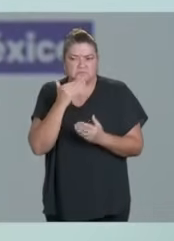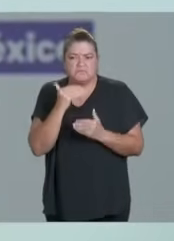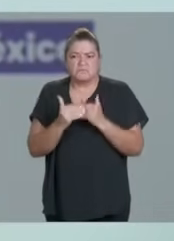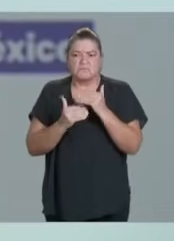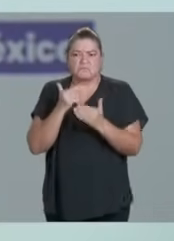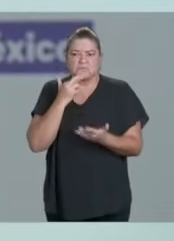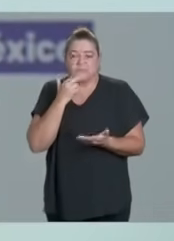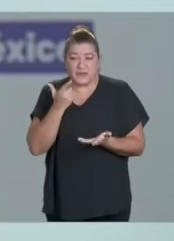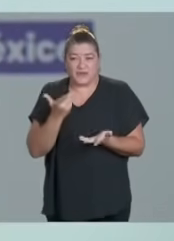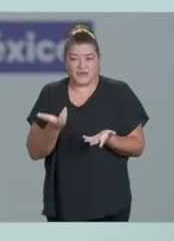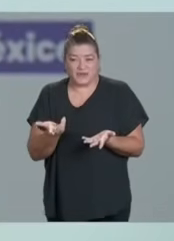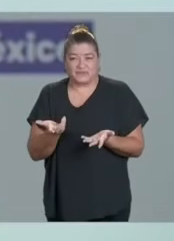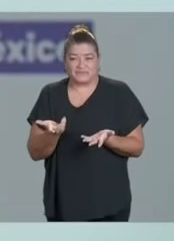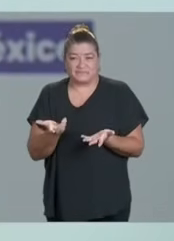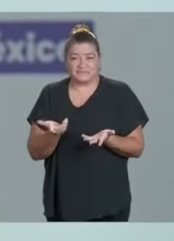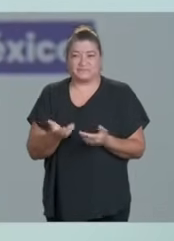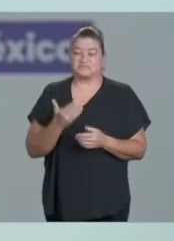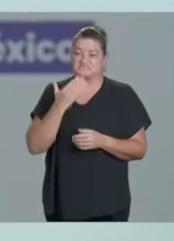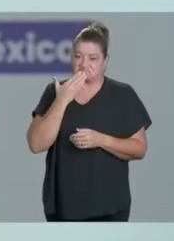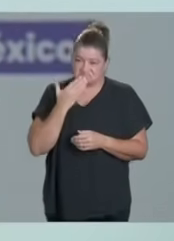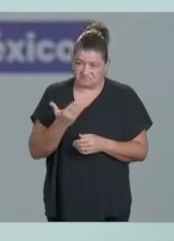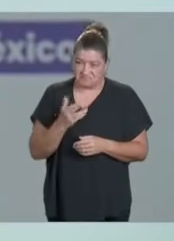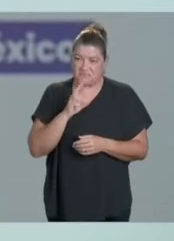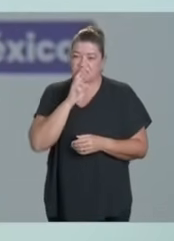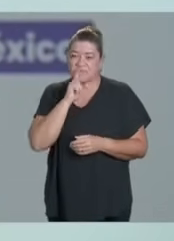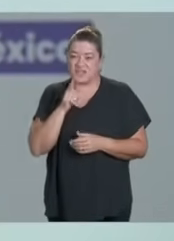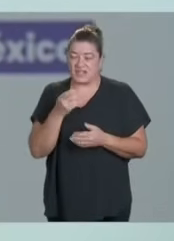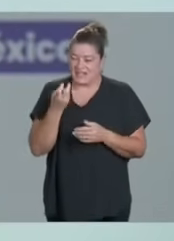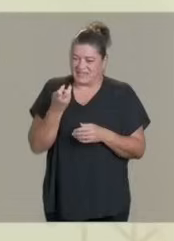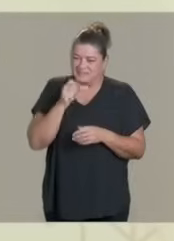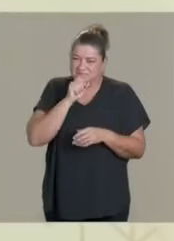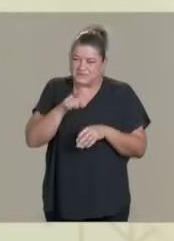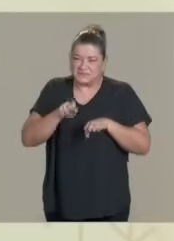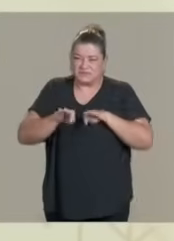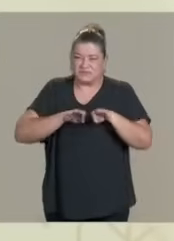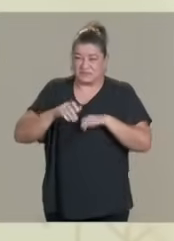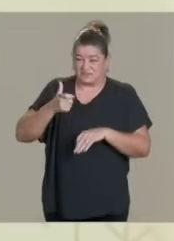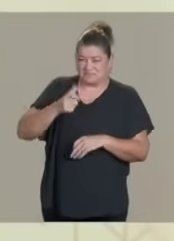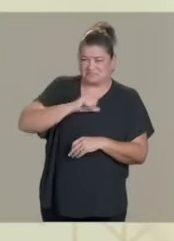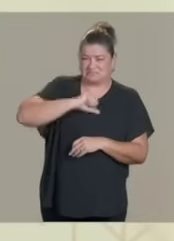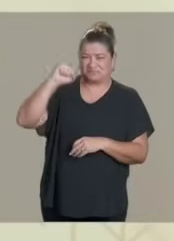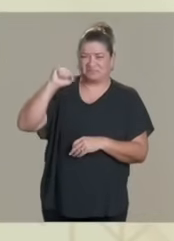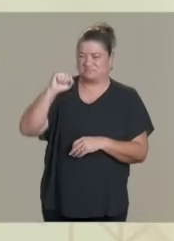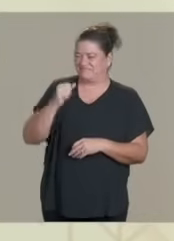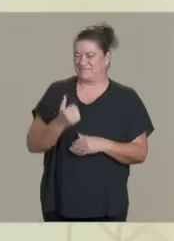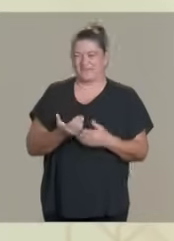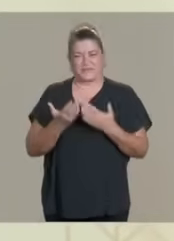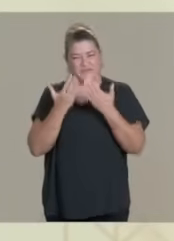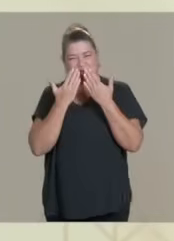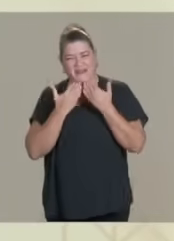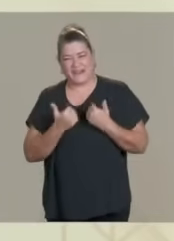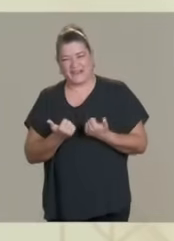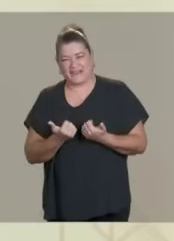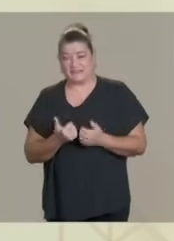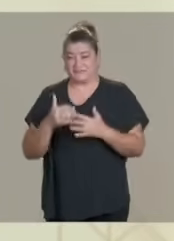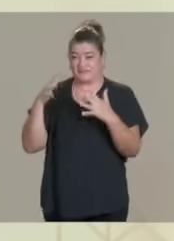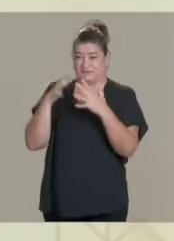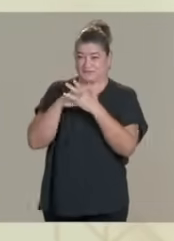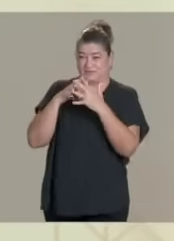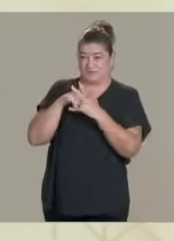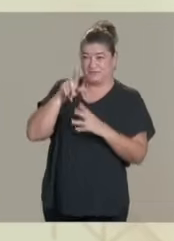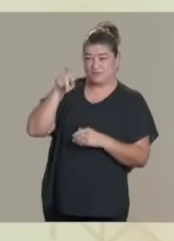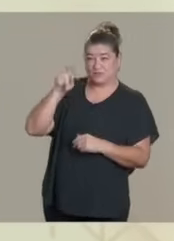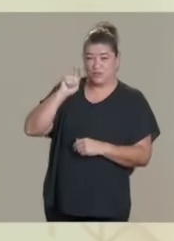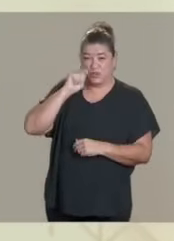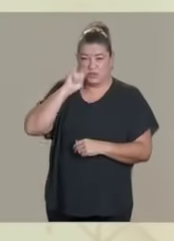crecimiento económico, hay empleo y no hay inflación. Por cierto, durante la guerra en Ucrania tuvo que utilizarse el IEPS